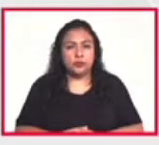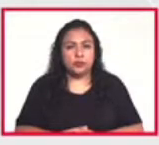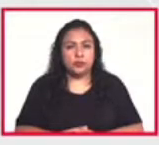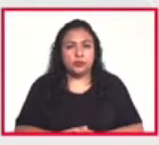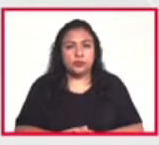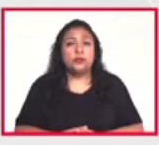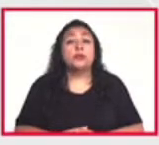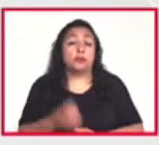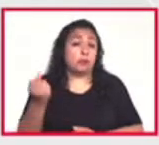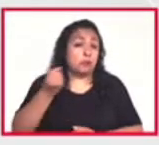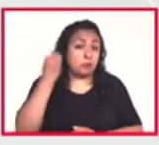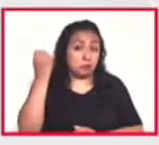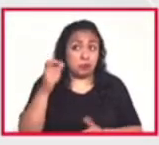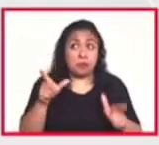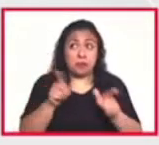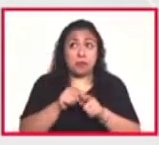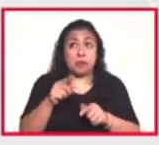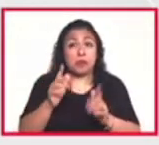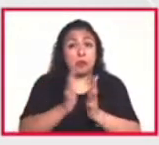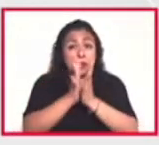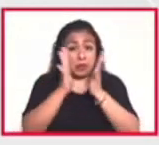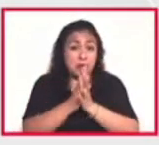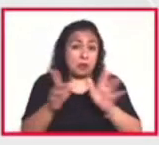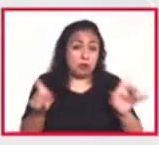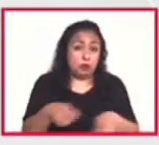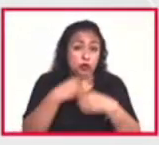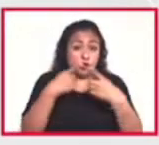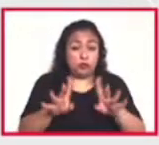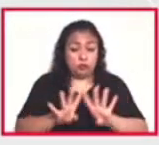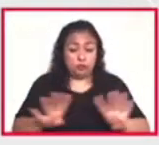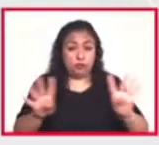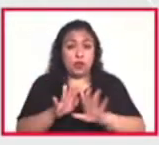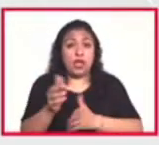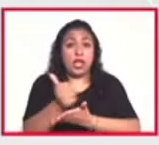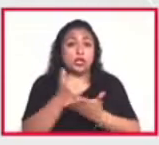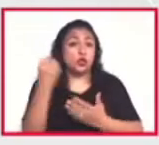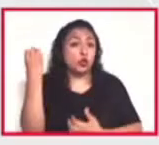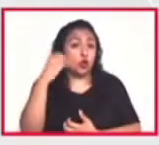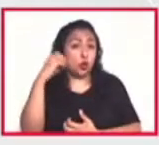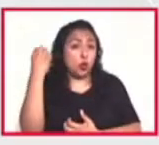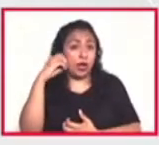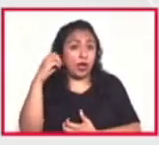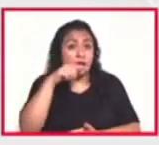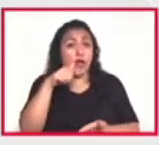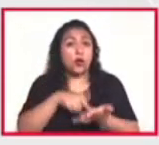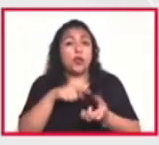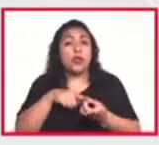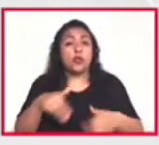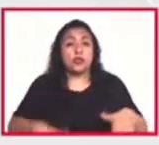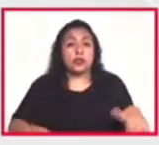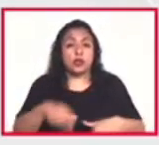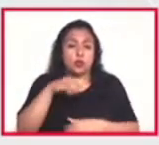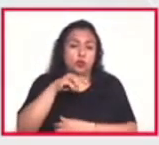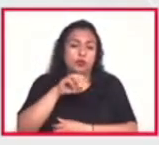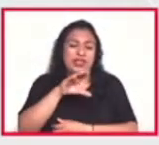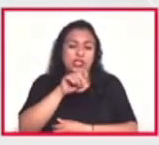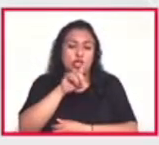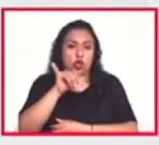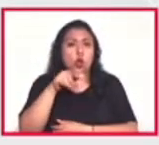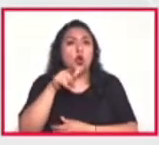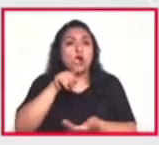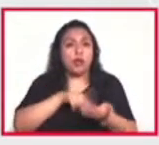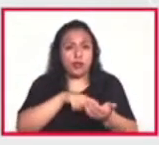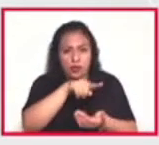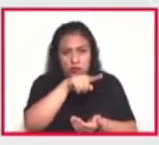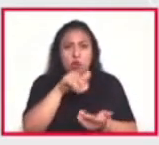La charla, que concluyó con la participación musical de la Banda Azul de Oaxaca, grabada en el Teatro Macedonio Alcalá, se mantiene albergada en las